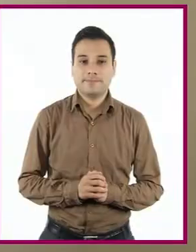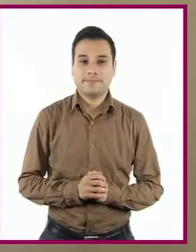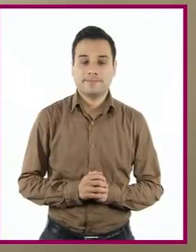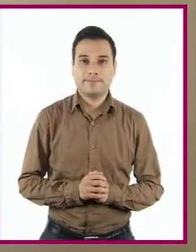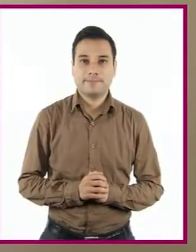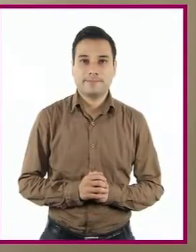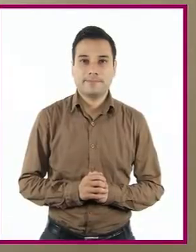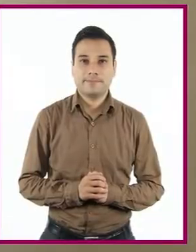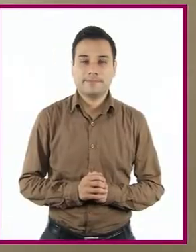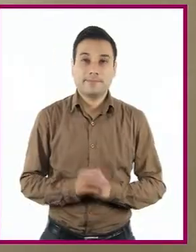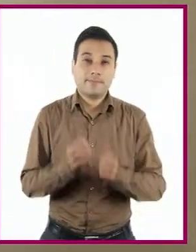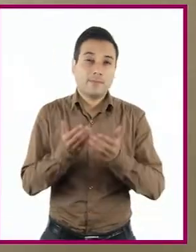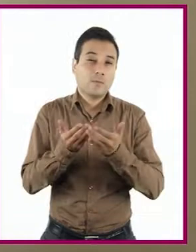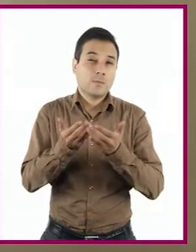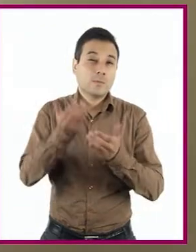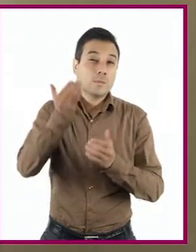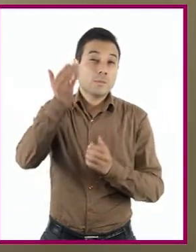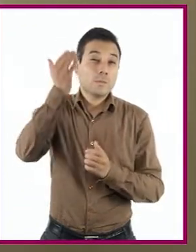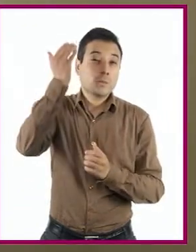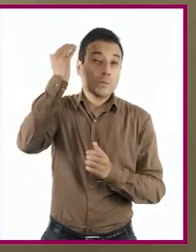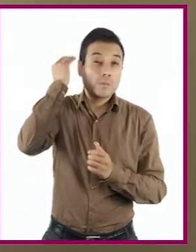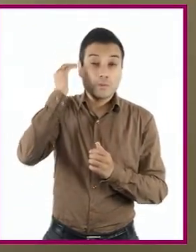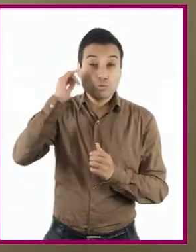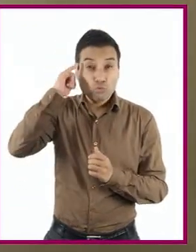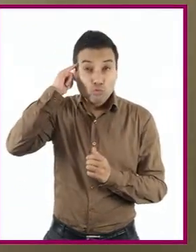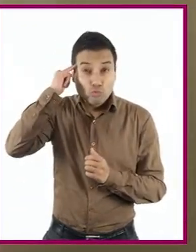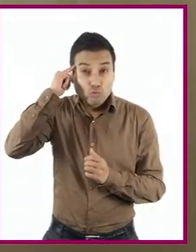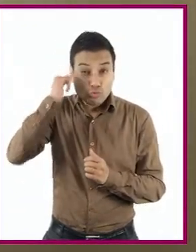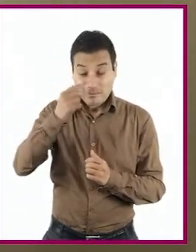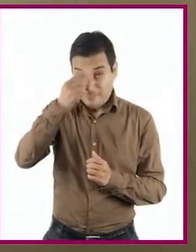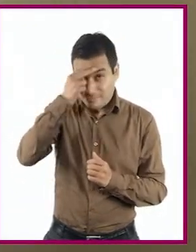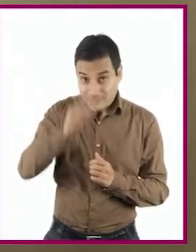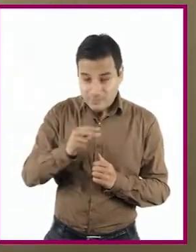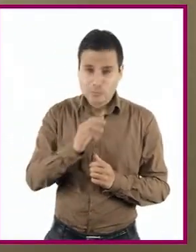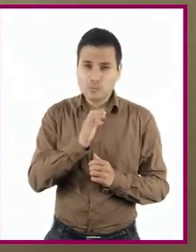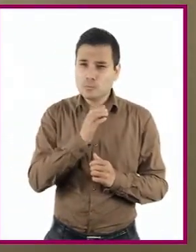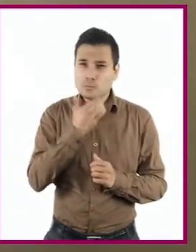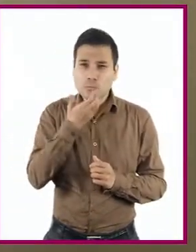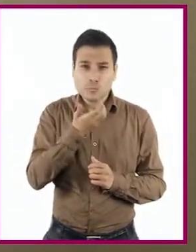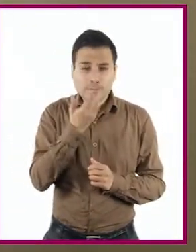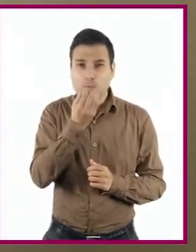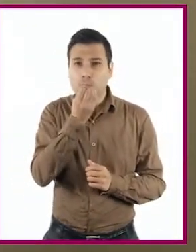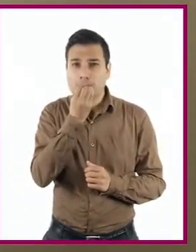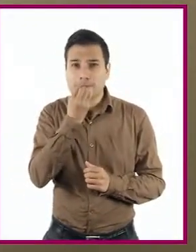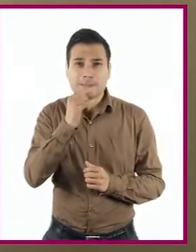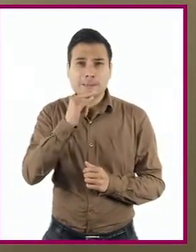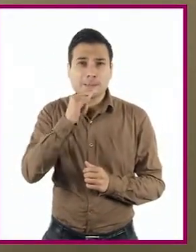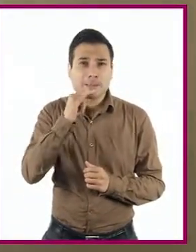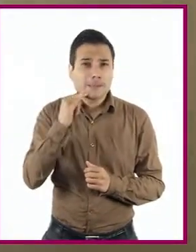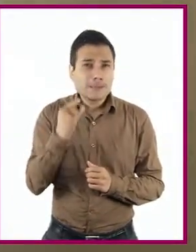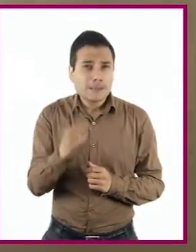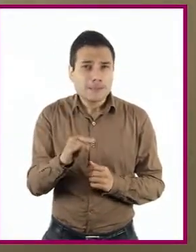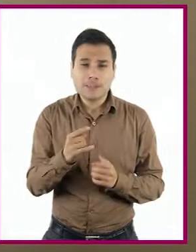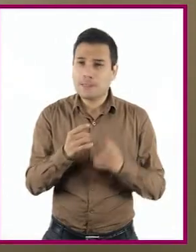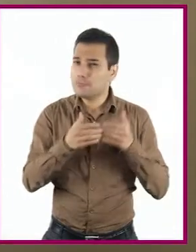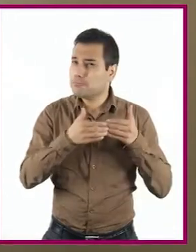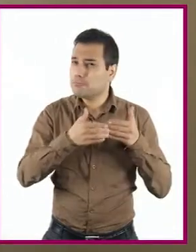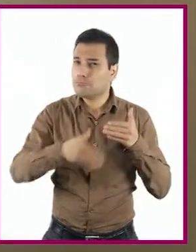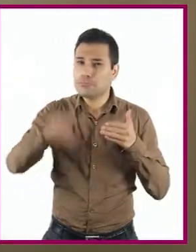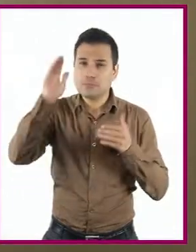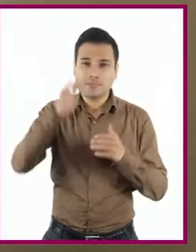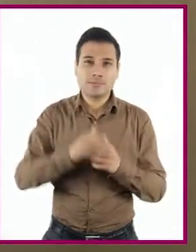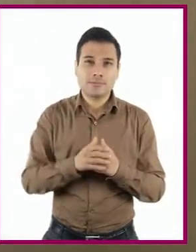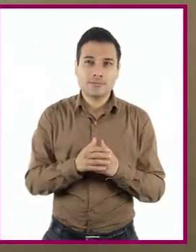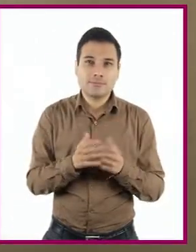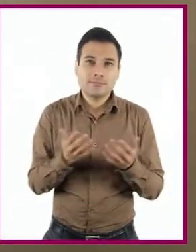Desde la época prehispánica, el chile es un ingrediente fundamental de la cocina mexicana. Claro, ¿cómo no